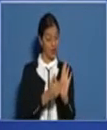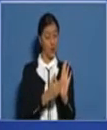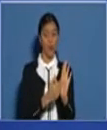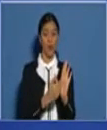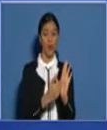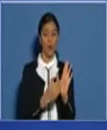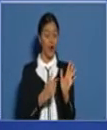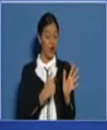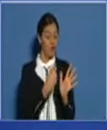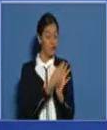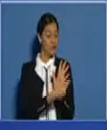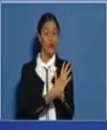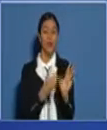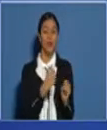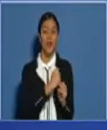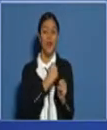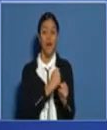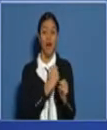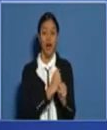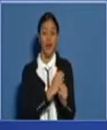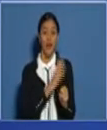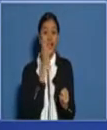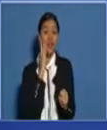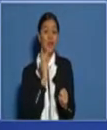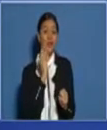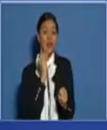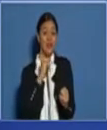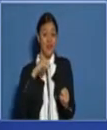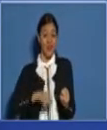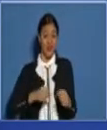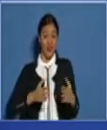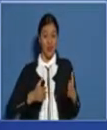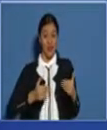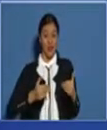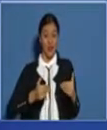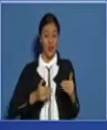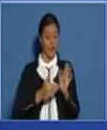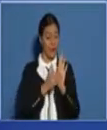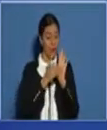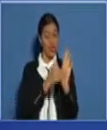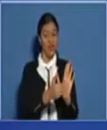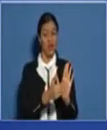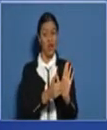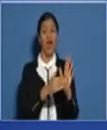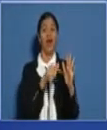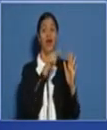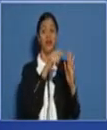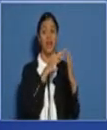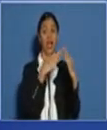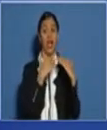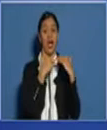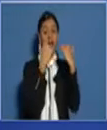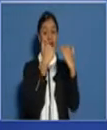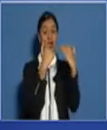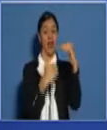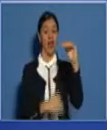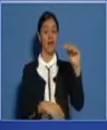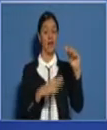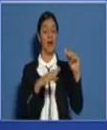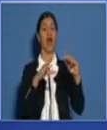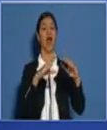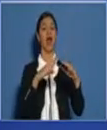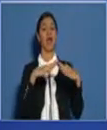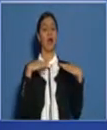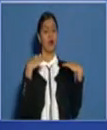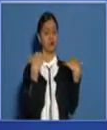las estrategias y la experiencia de Panamá en la Asamblea de la Organización Mundial de la